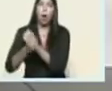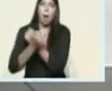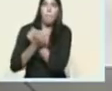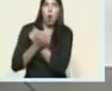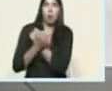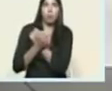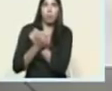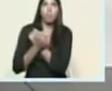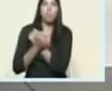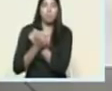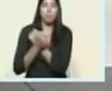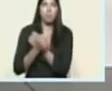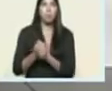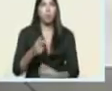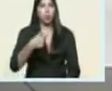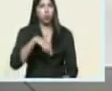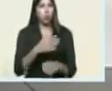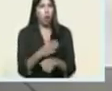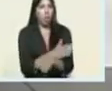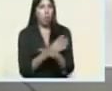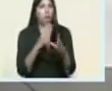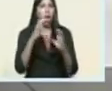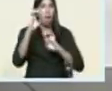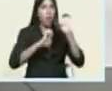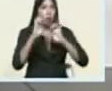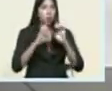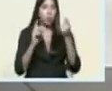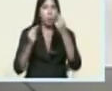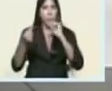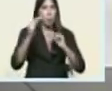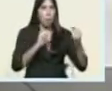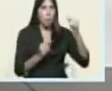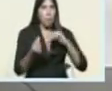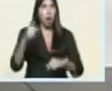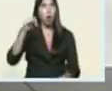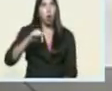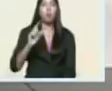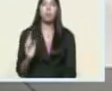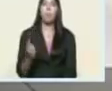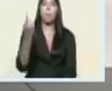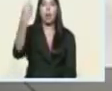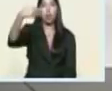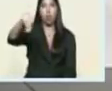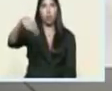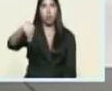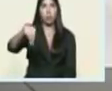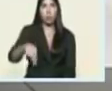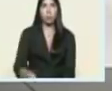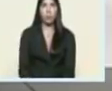un tiempo bueno, estábamos haciendo una evaluación ahora. Hoy, primero de noviembre,